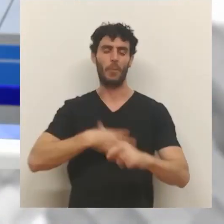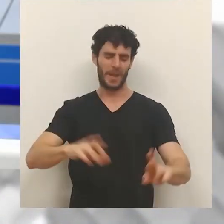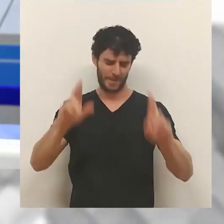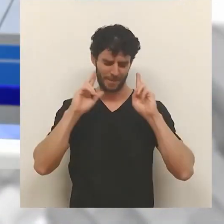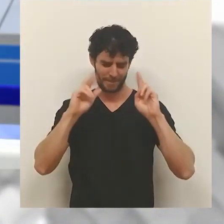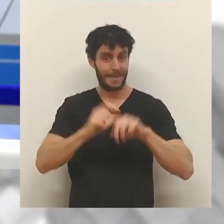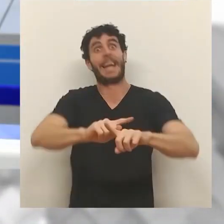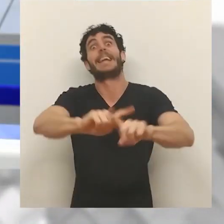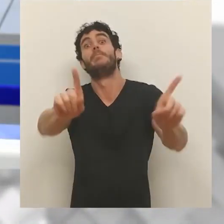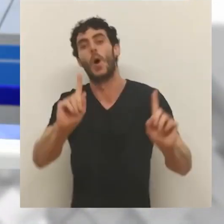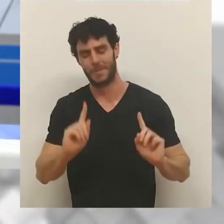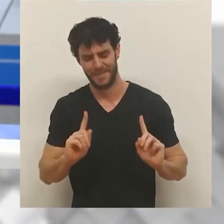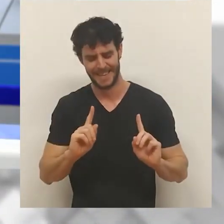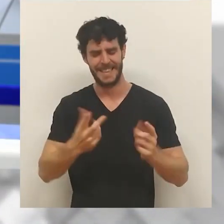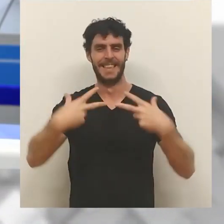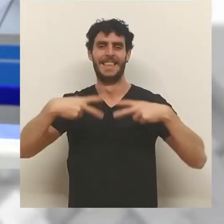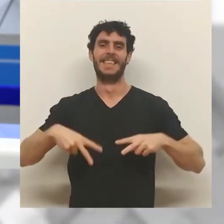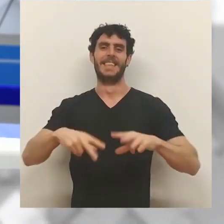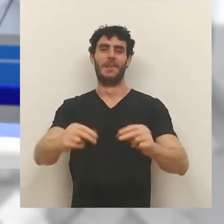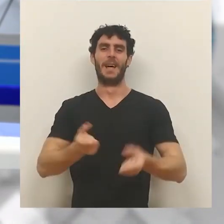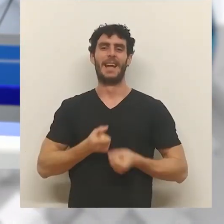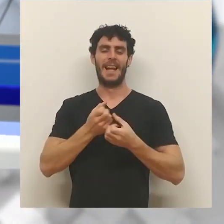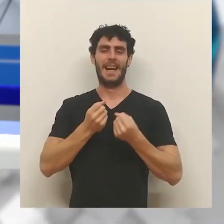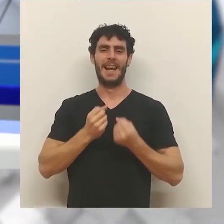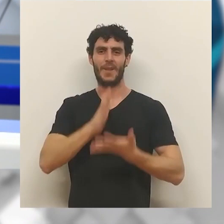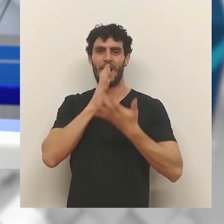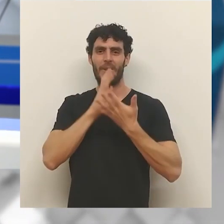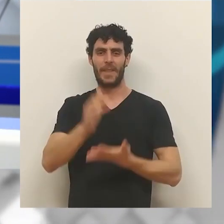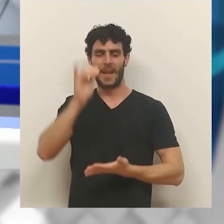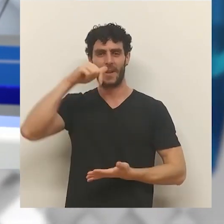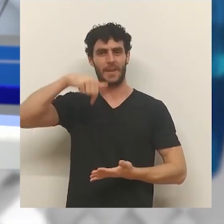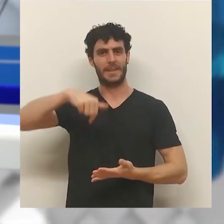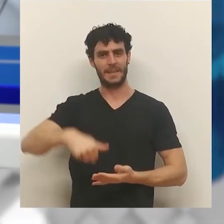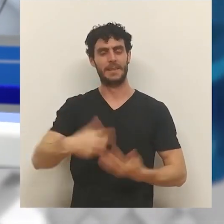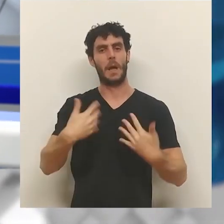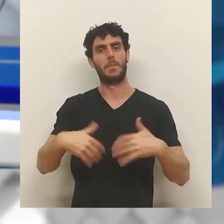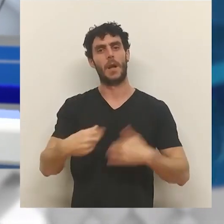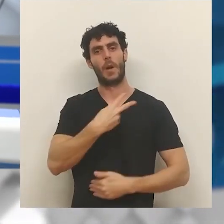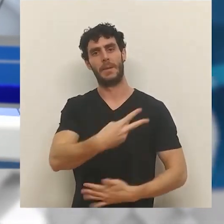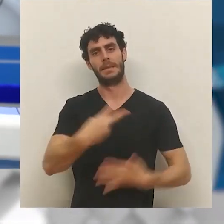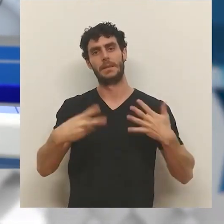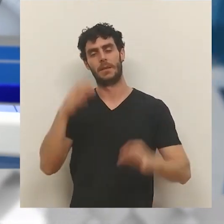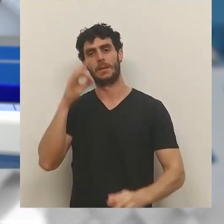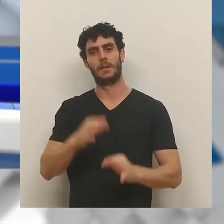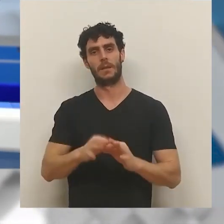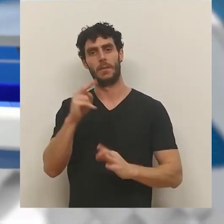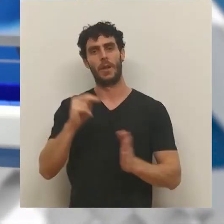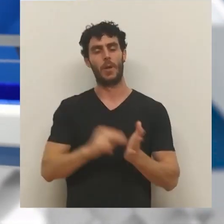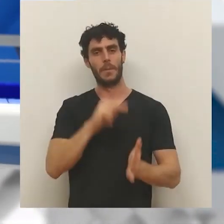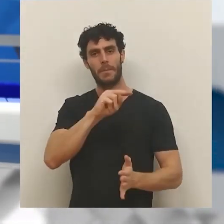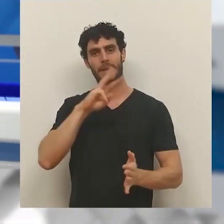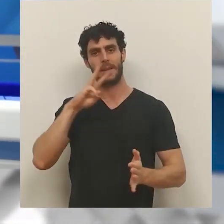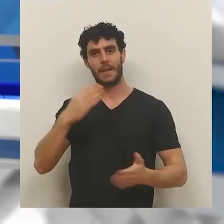Pues eso, otro año será, que tampoco. Así ponemos el punto final al relato informativo de la actualidad riojana de este